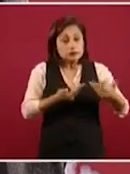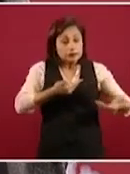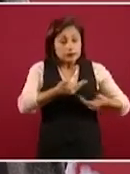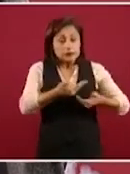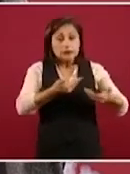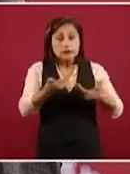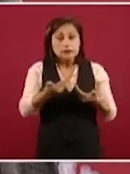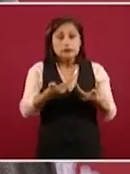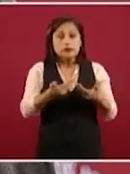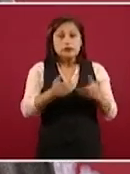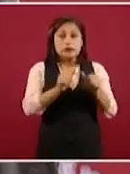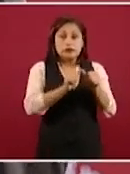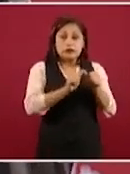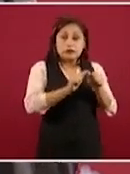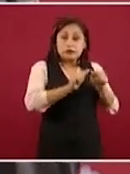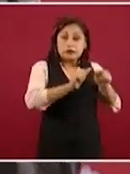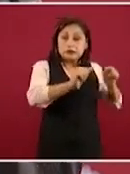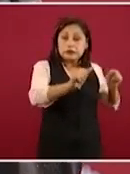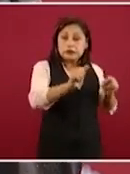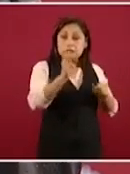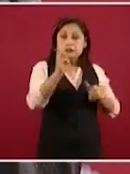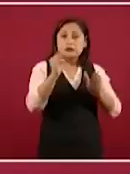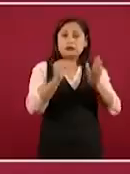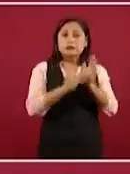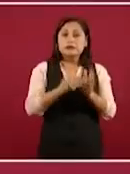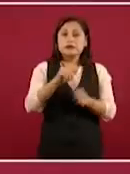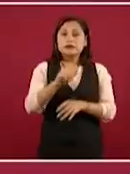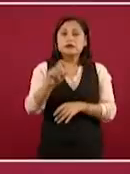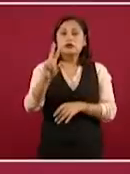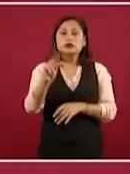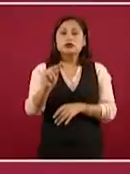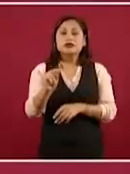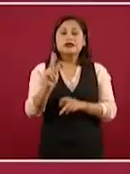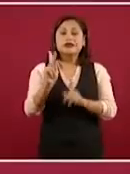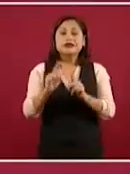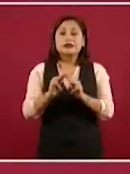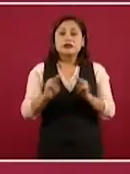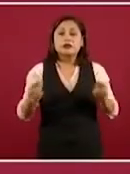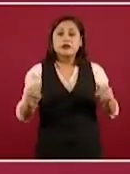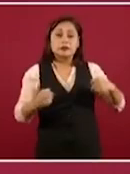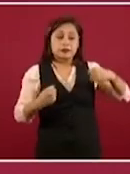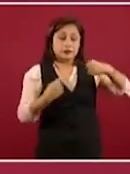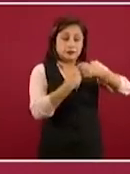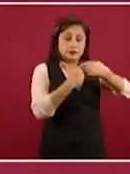3.180 kilómetros de frontera y tiene que haber cooperación